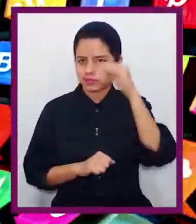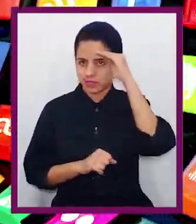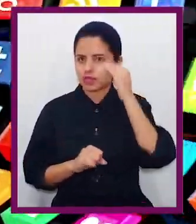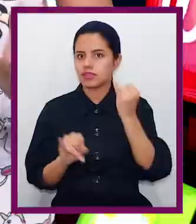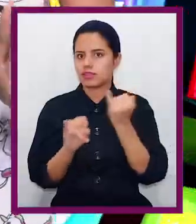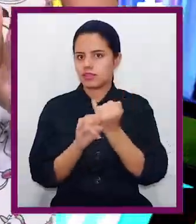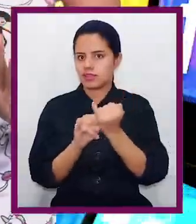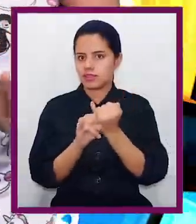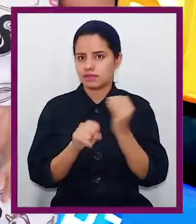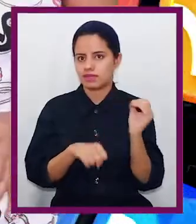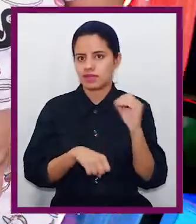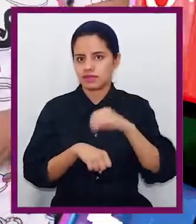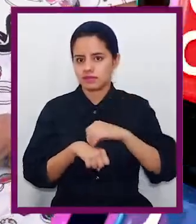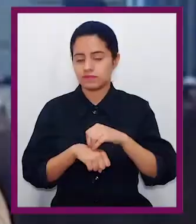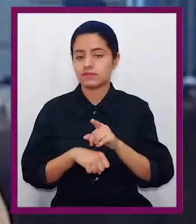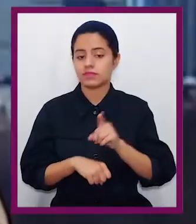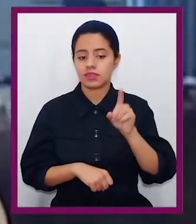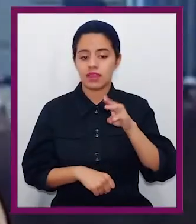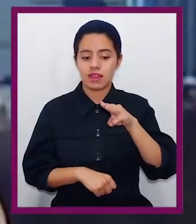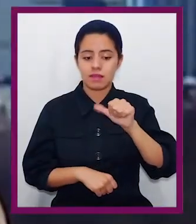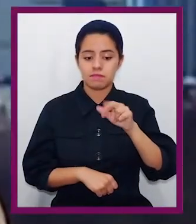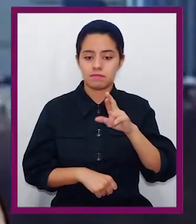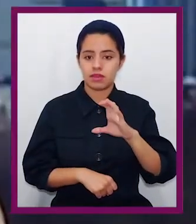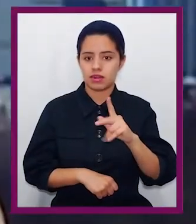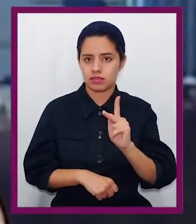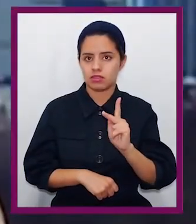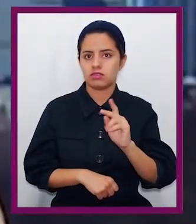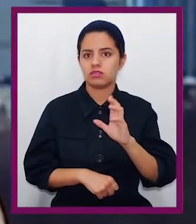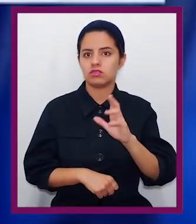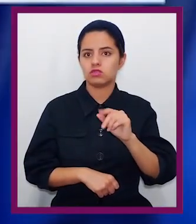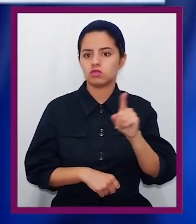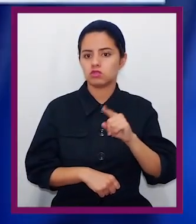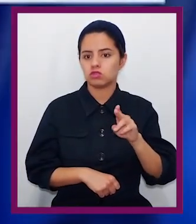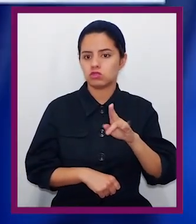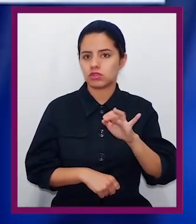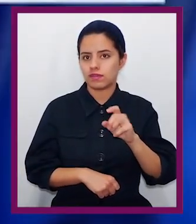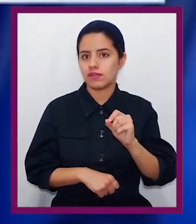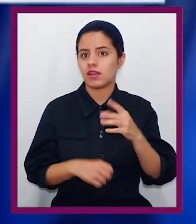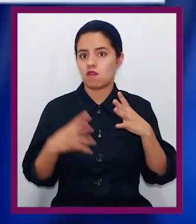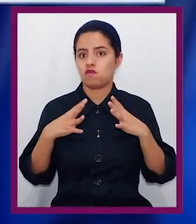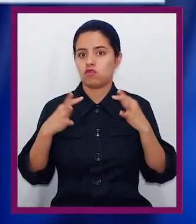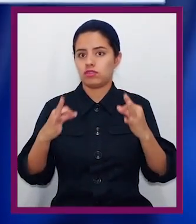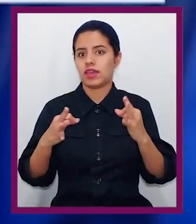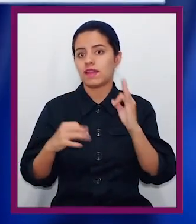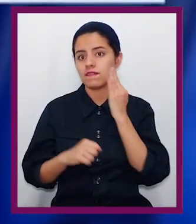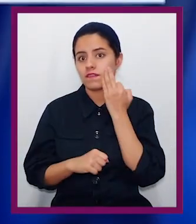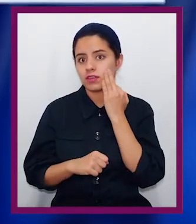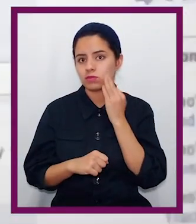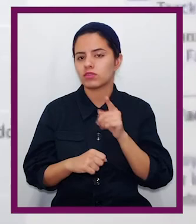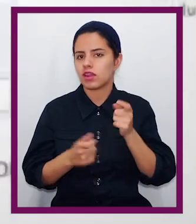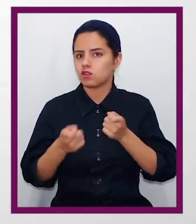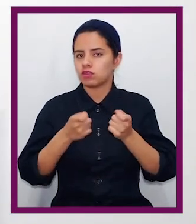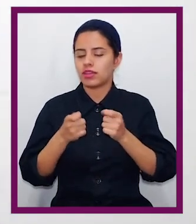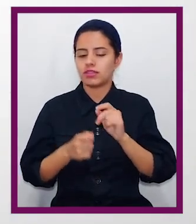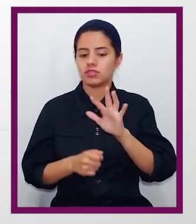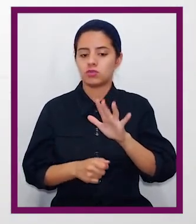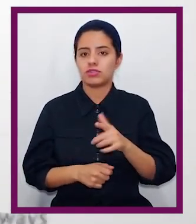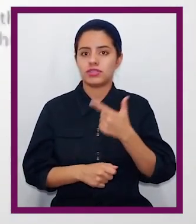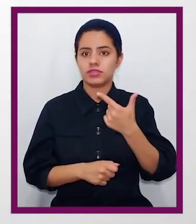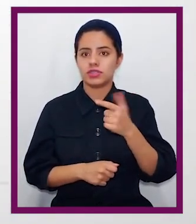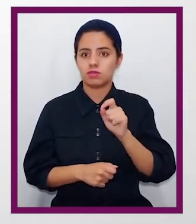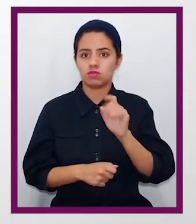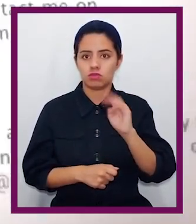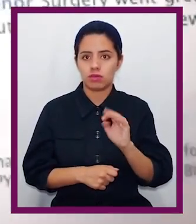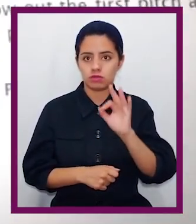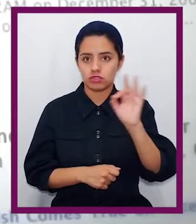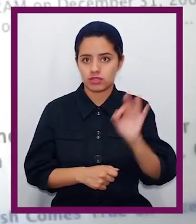en Internet. Pues sí, leí que Mark Zuckerberg es el principal accionista, además de fundador de Facebook. Controla el 57.9%